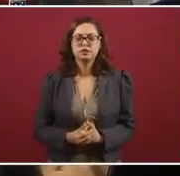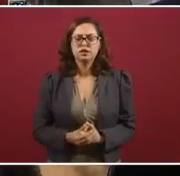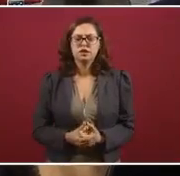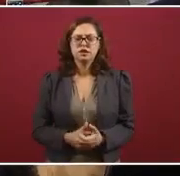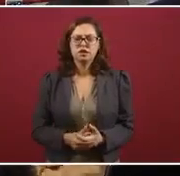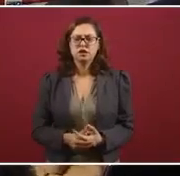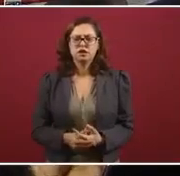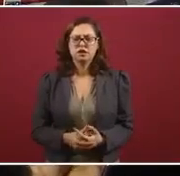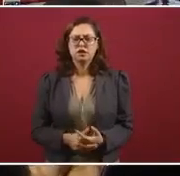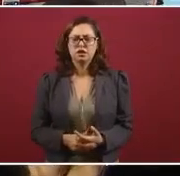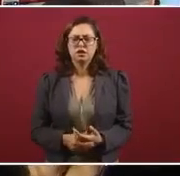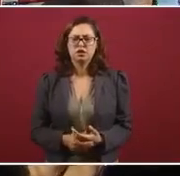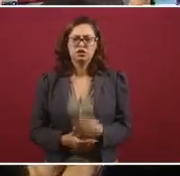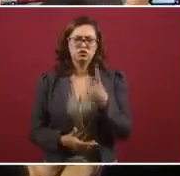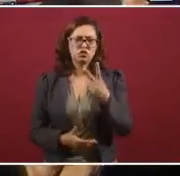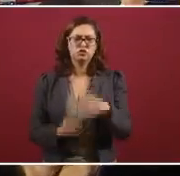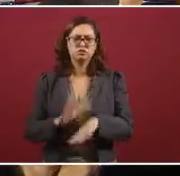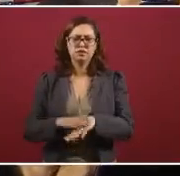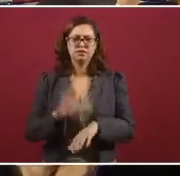Vamos por 2.